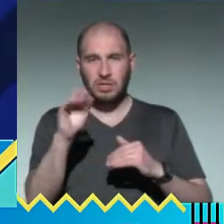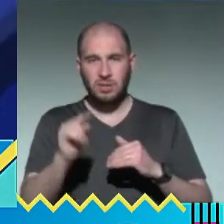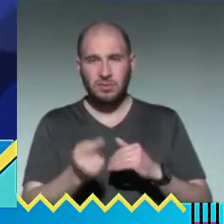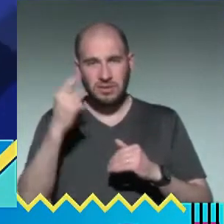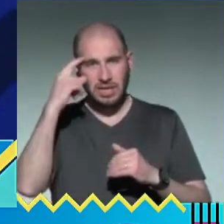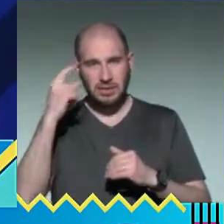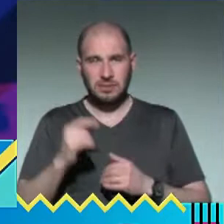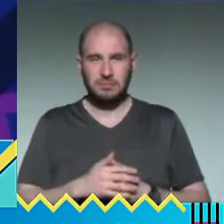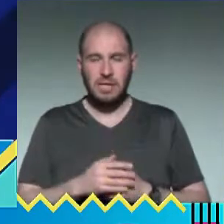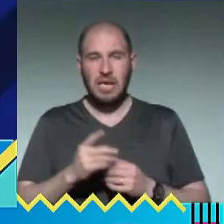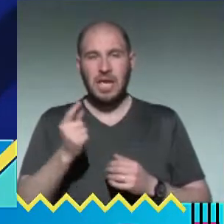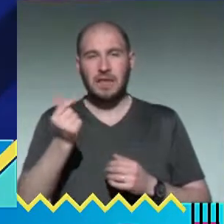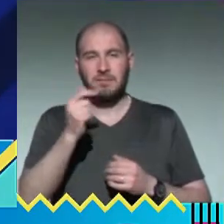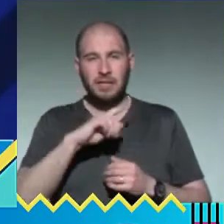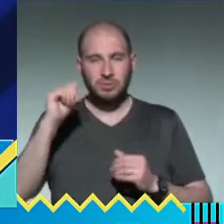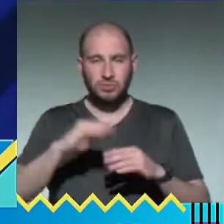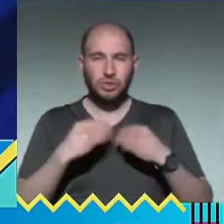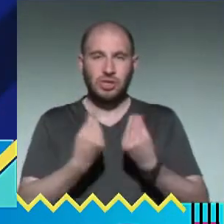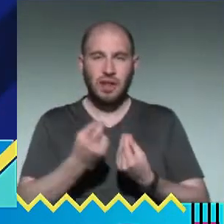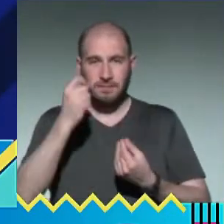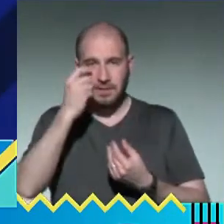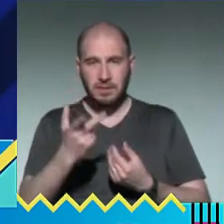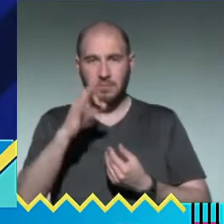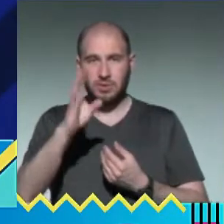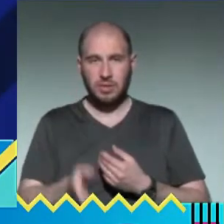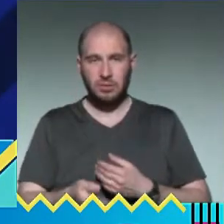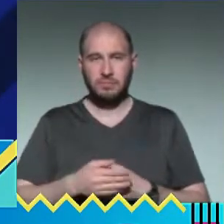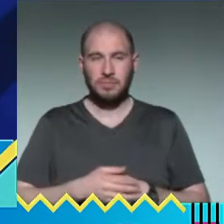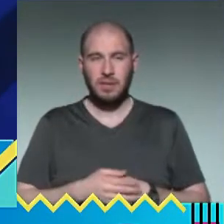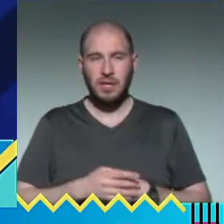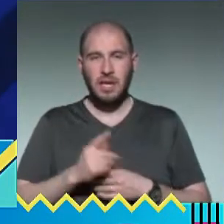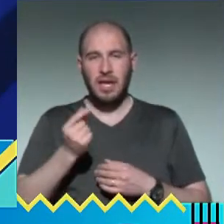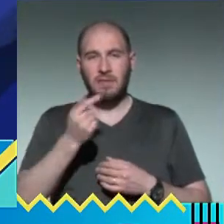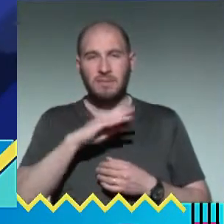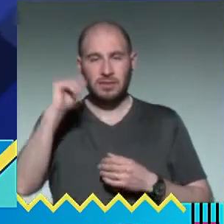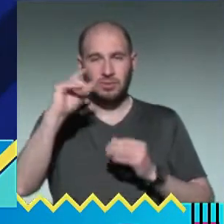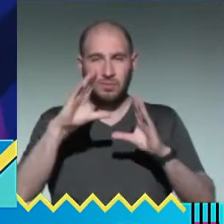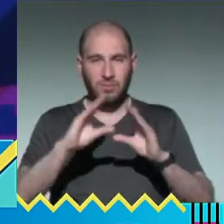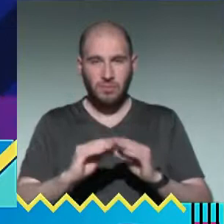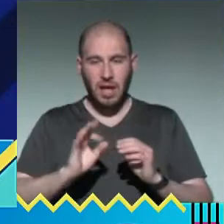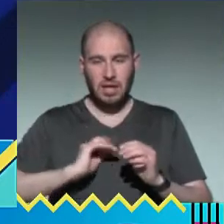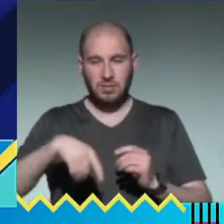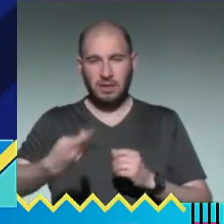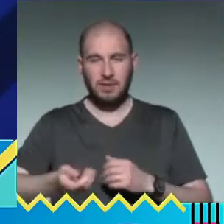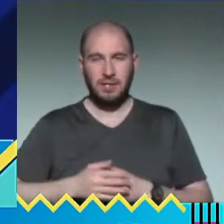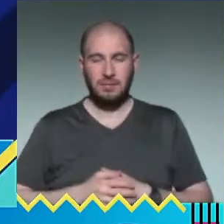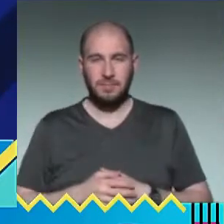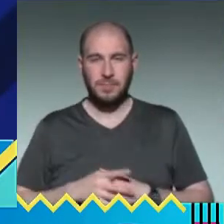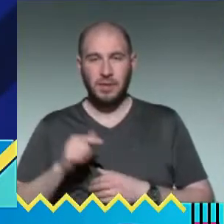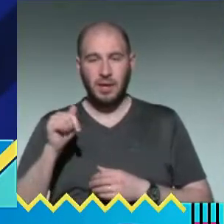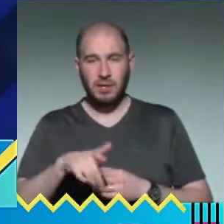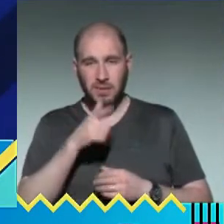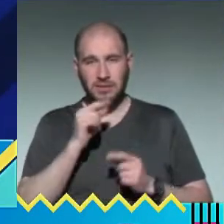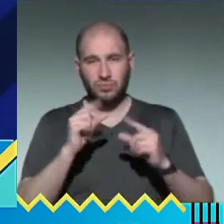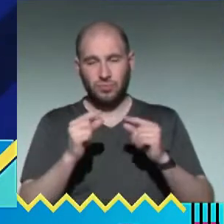con 10 centavos y una inflación acumulada del 23%, una inflación que bajaría el próximo año. Esto es lo que suponen